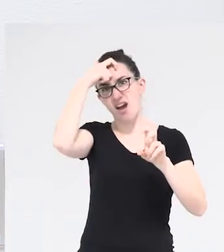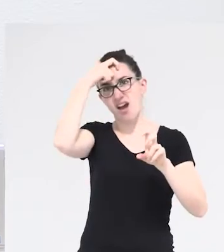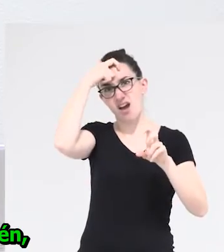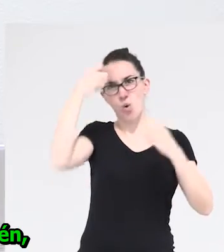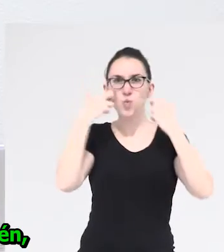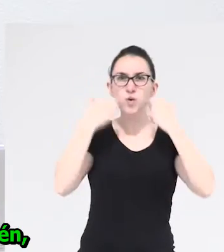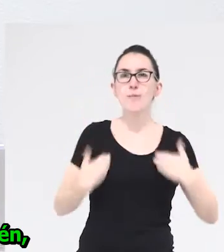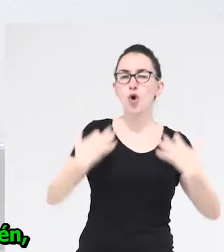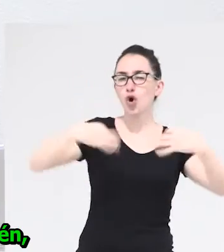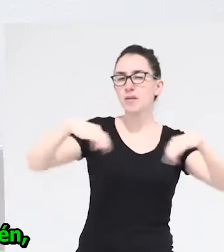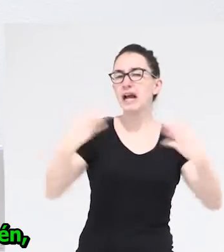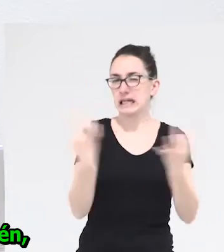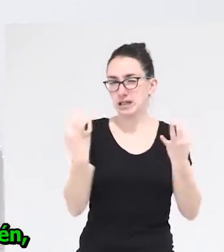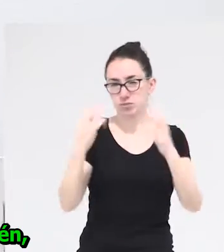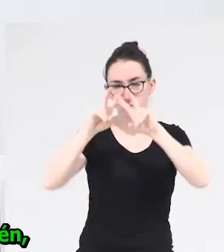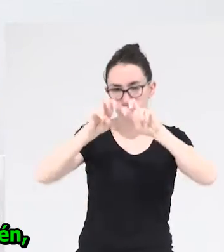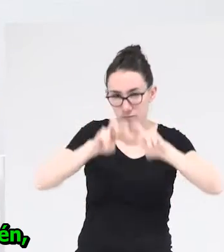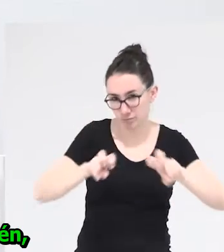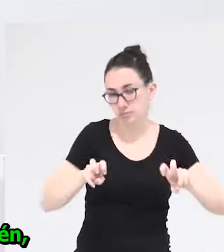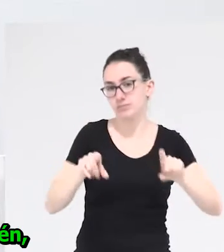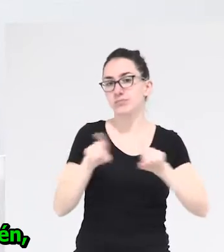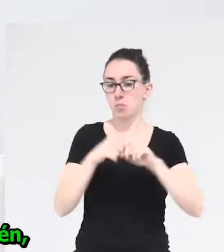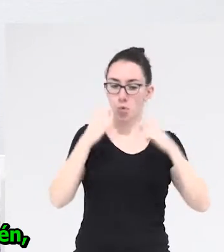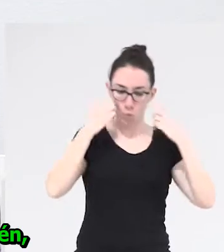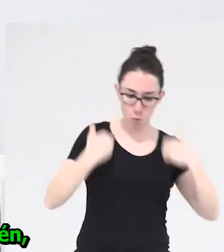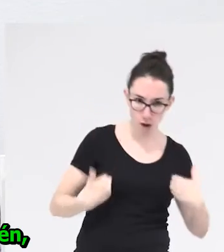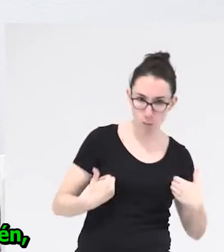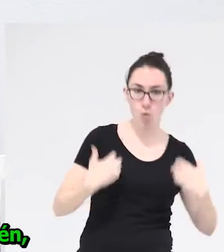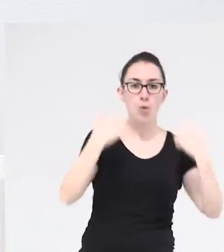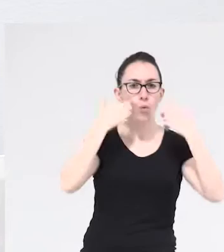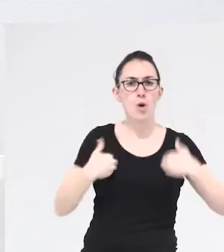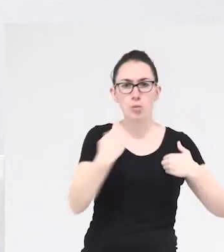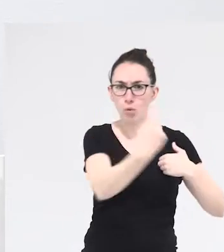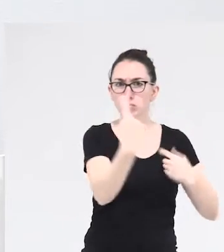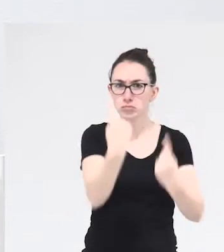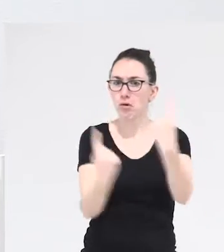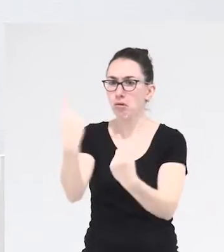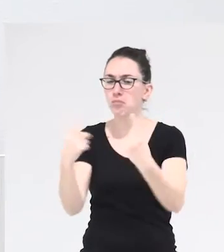Pero desde ahí ese cuerpo en un encuentro con otros cuerpos disidentes también,